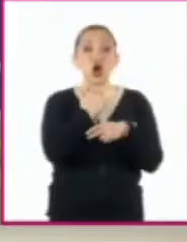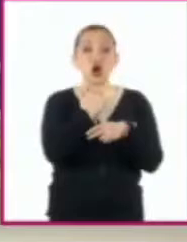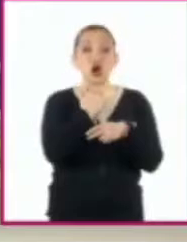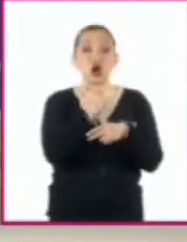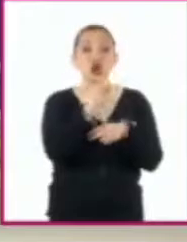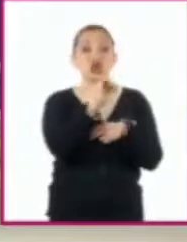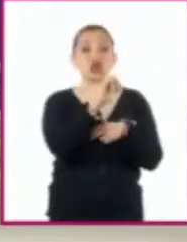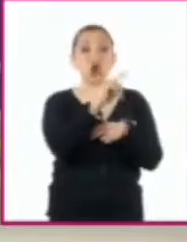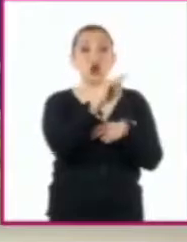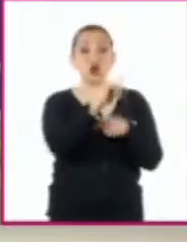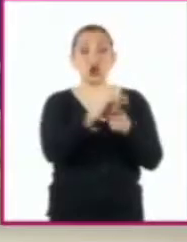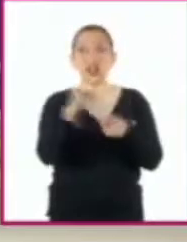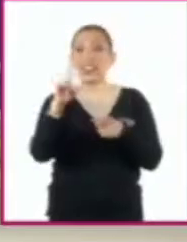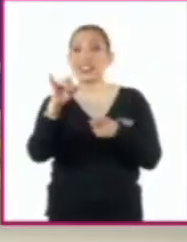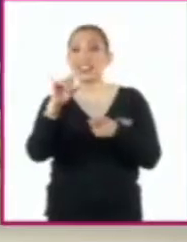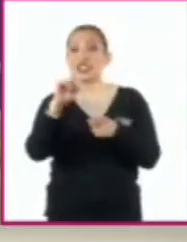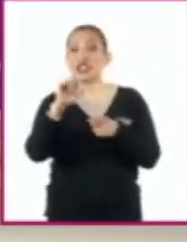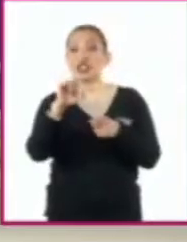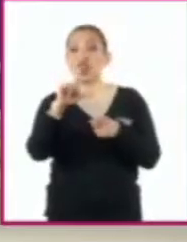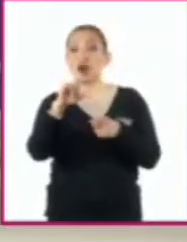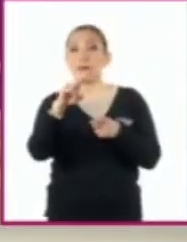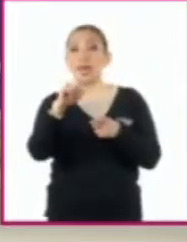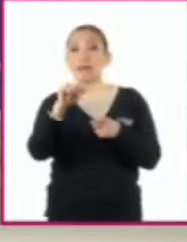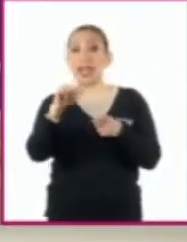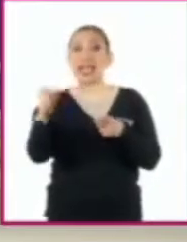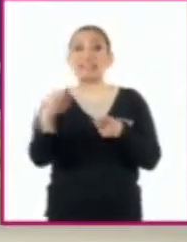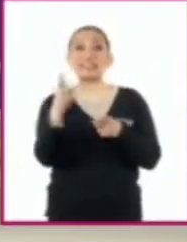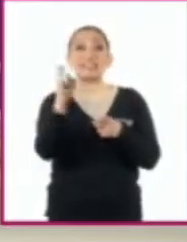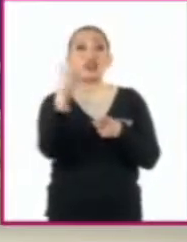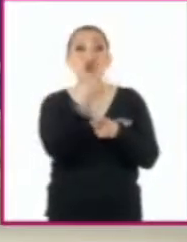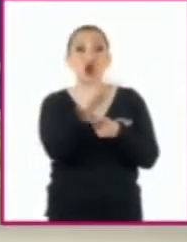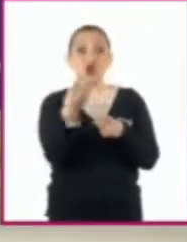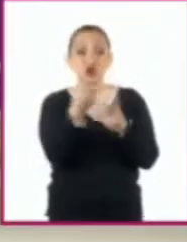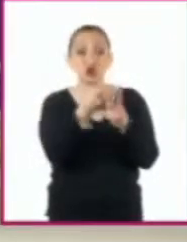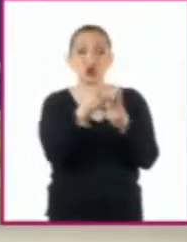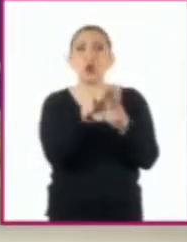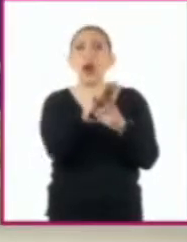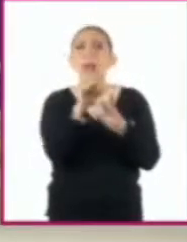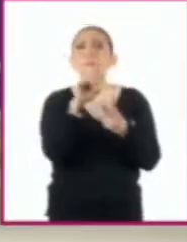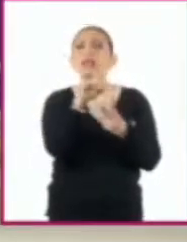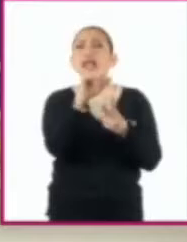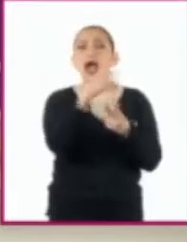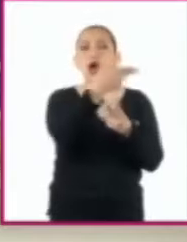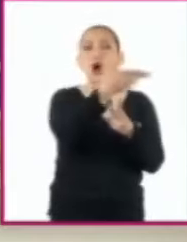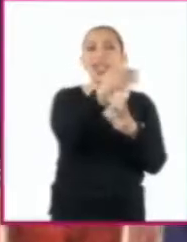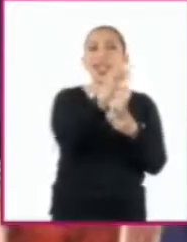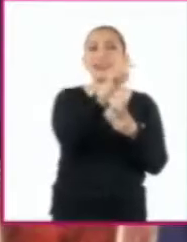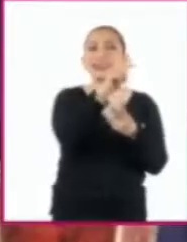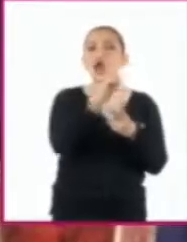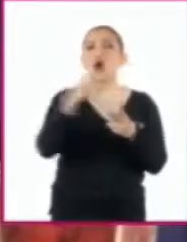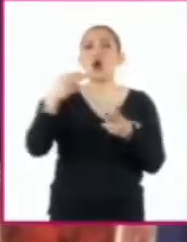Tanto soluto como disolvente son líquidos. ¿De qué tipo de mezcla se trata?